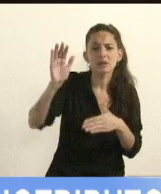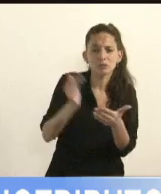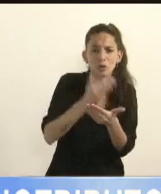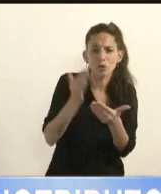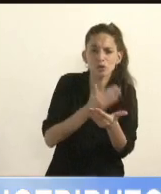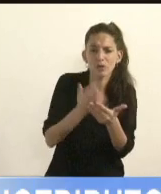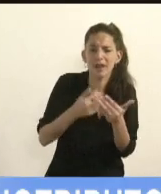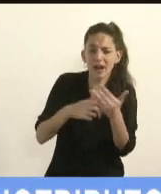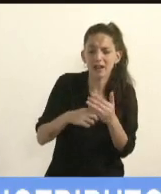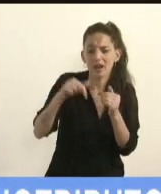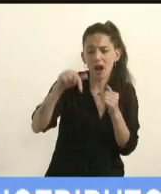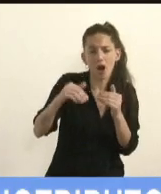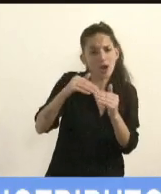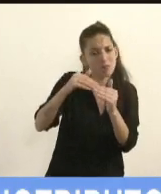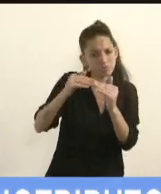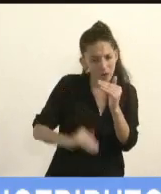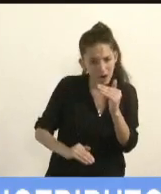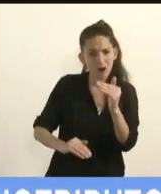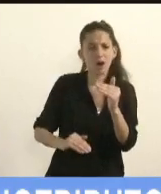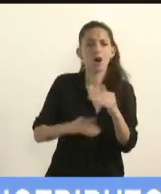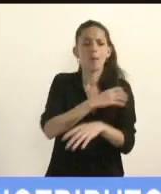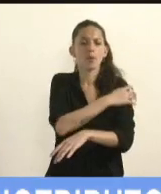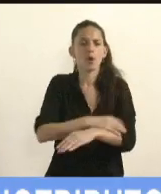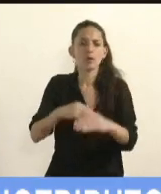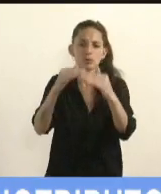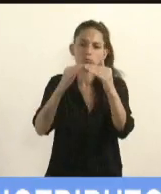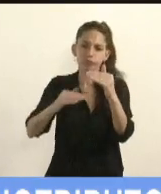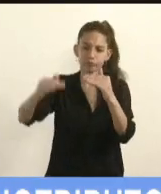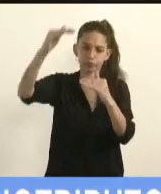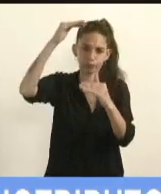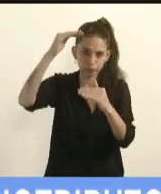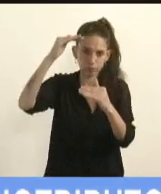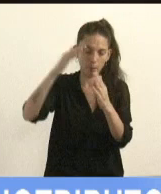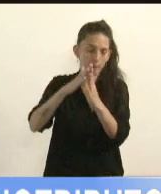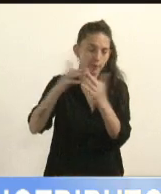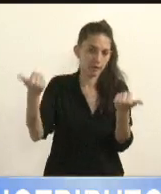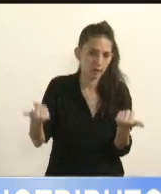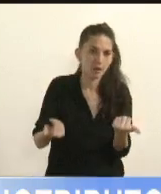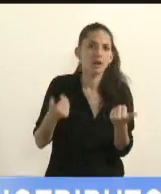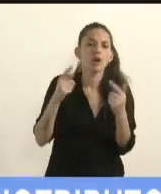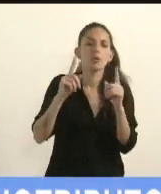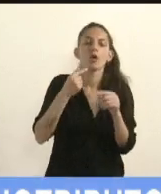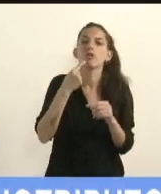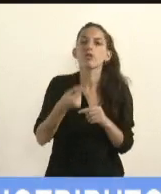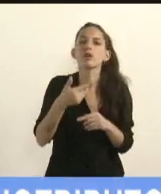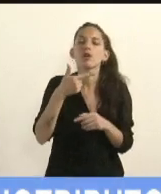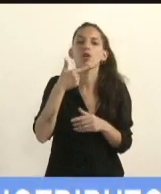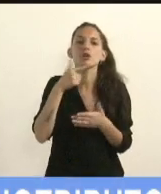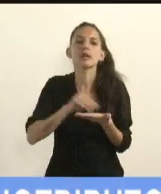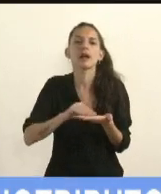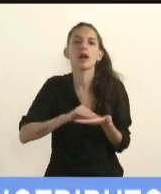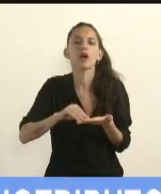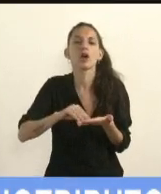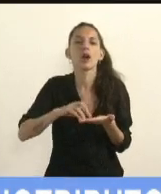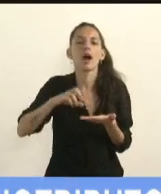niveles más bajos, como la pobreza aumenta a niveles insolayables, como lo dijo la senadora Elías de Pérez y